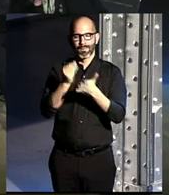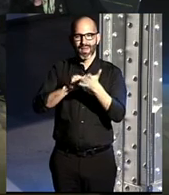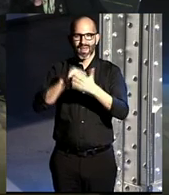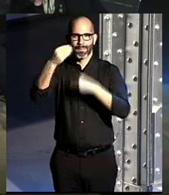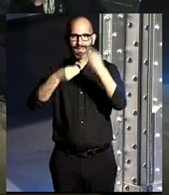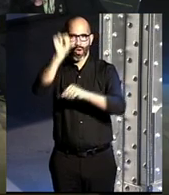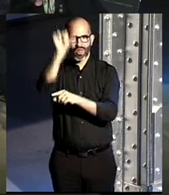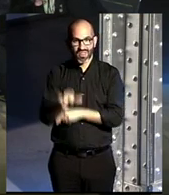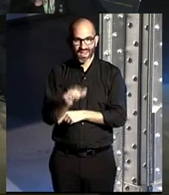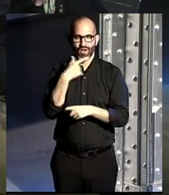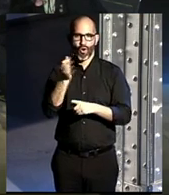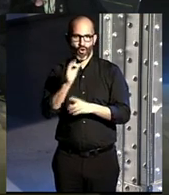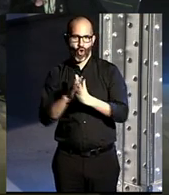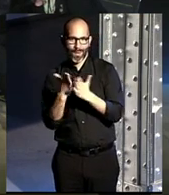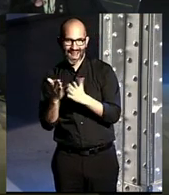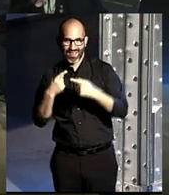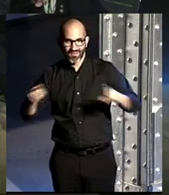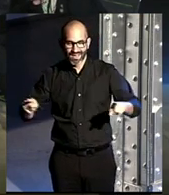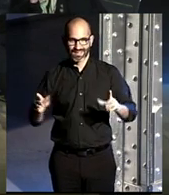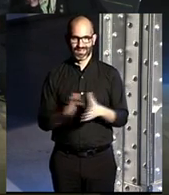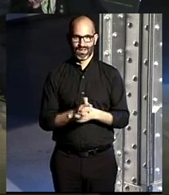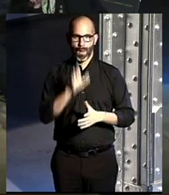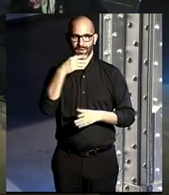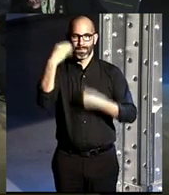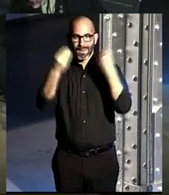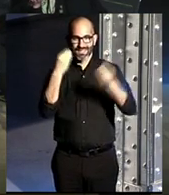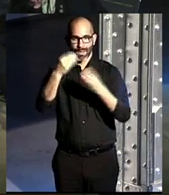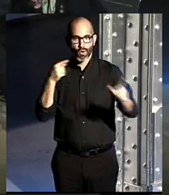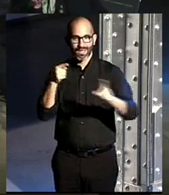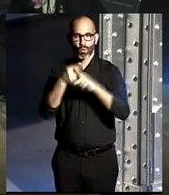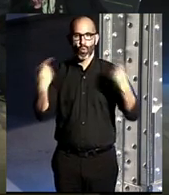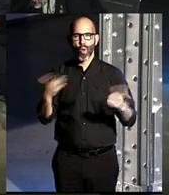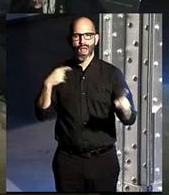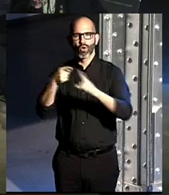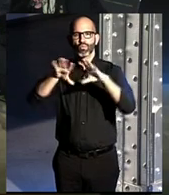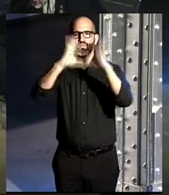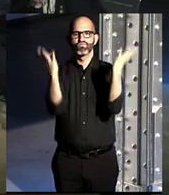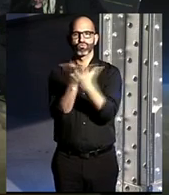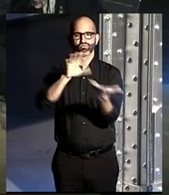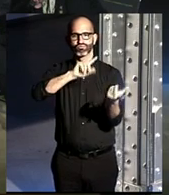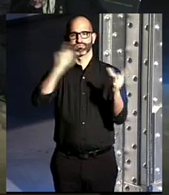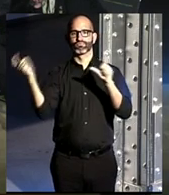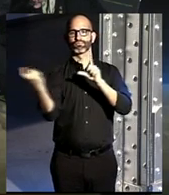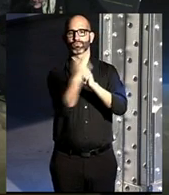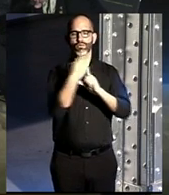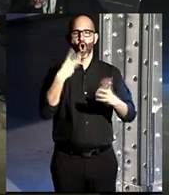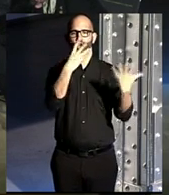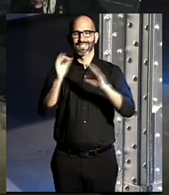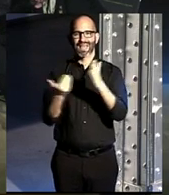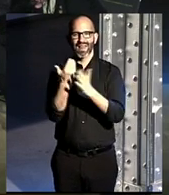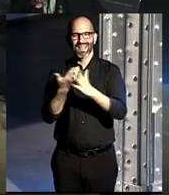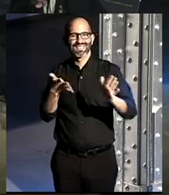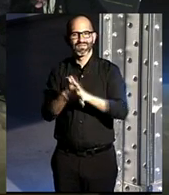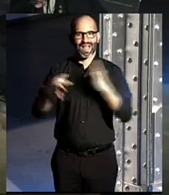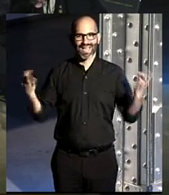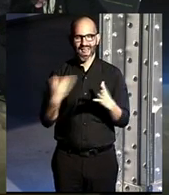Pero el problema, ¿sabes por qué no hay globos? Porque el fin de la vuelta al mundo en 80 días es demostrar que